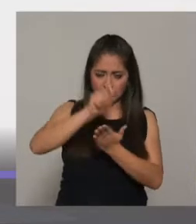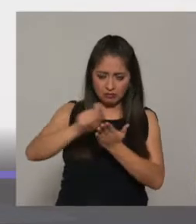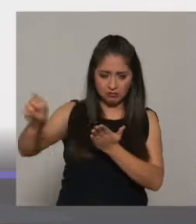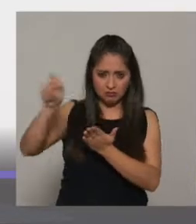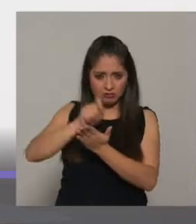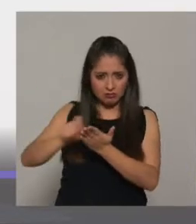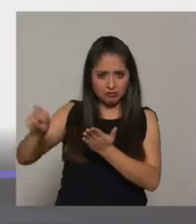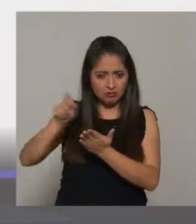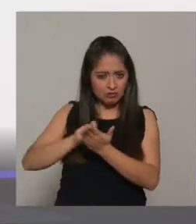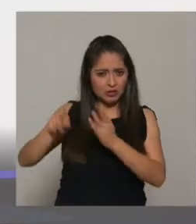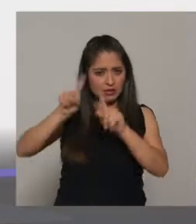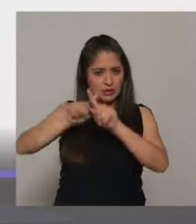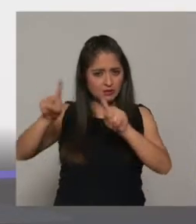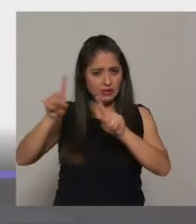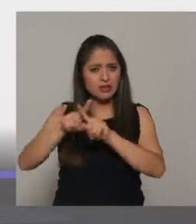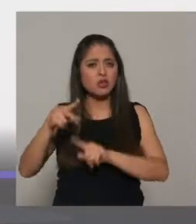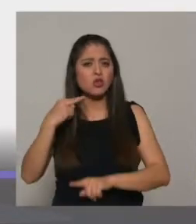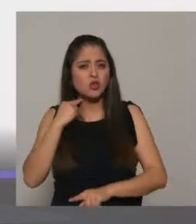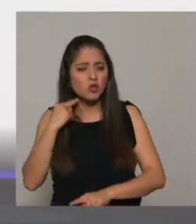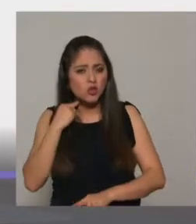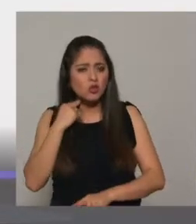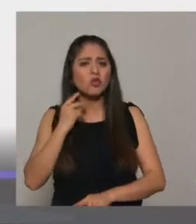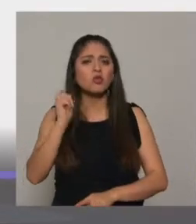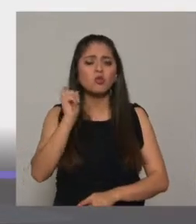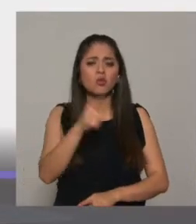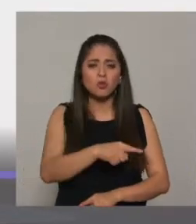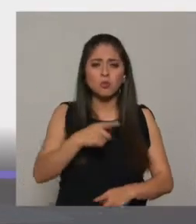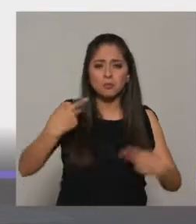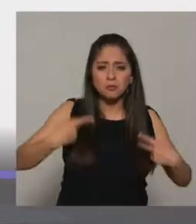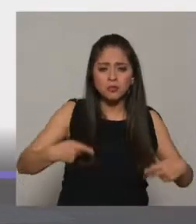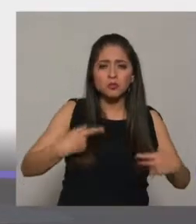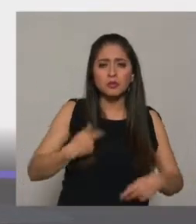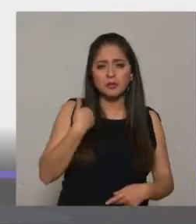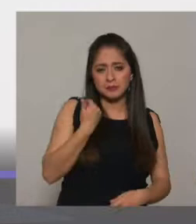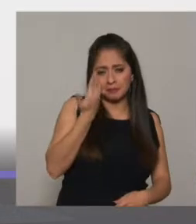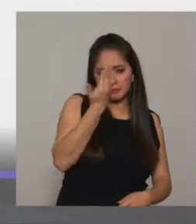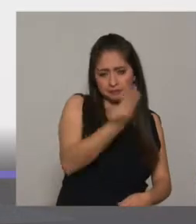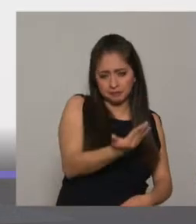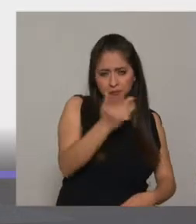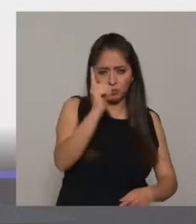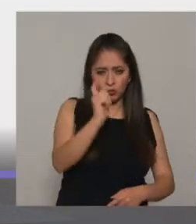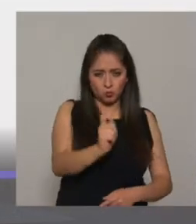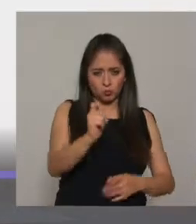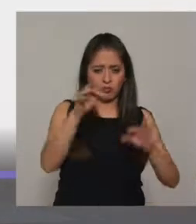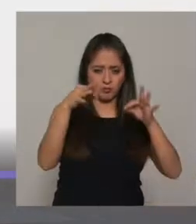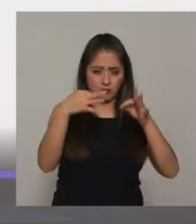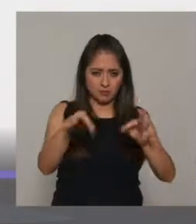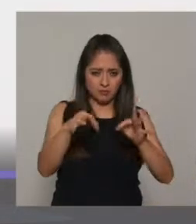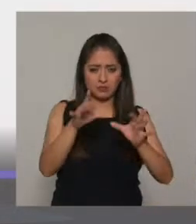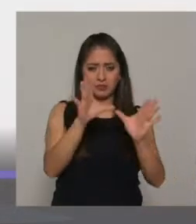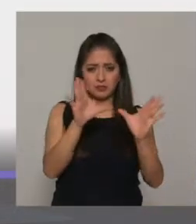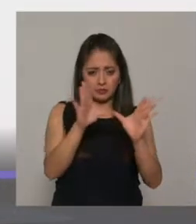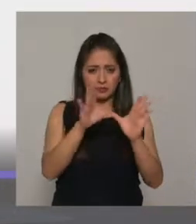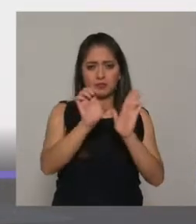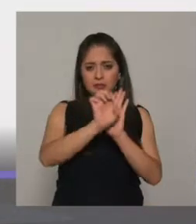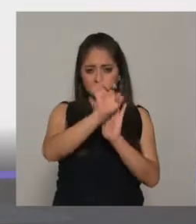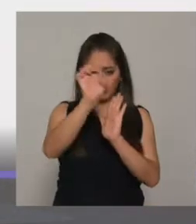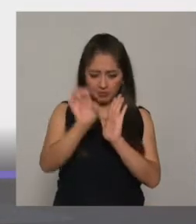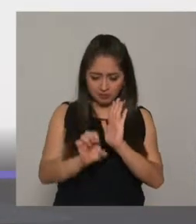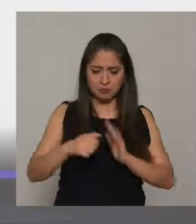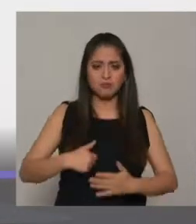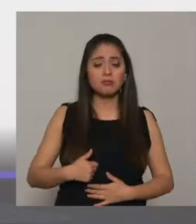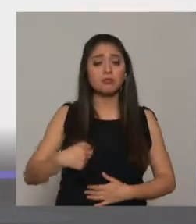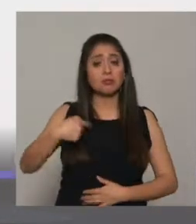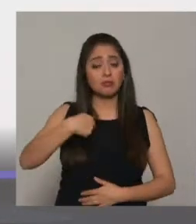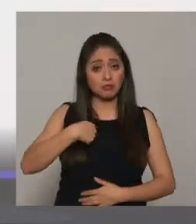notarios cuando alguien le solicita una copia certificada. Tú llegas con un notario y le dices, oye, aquí está mi acta de nacimiento,